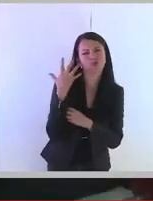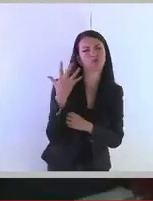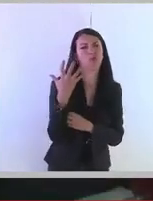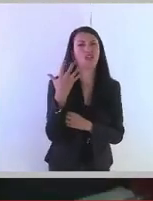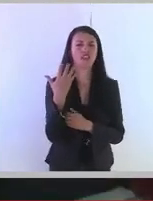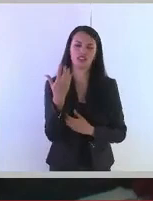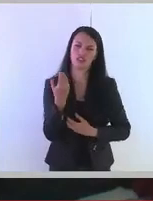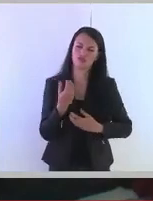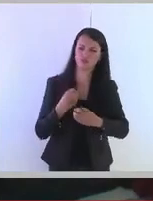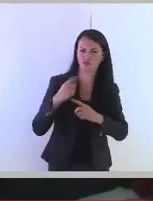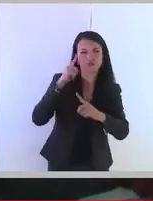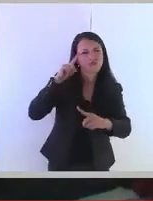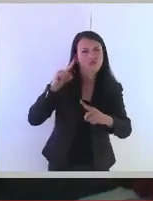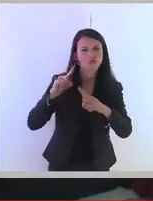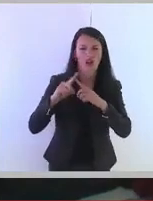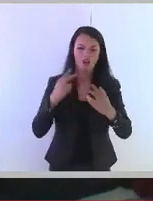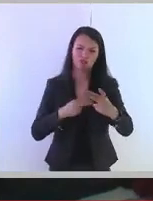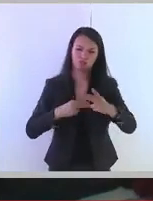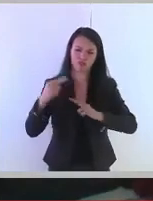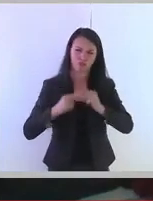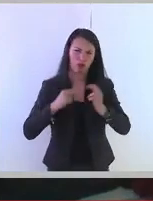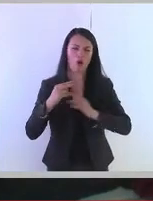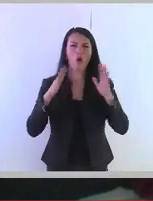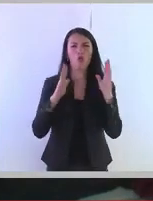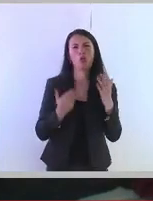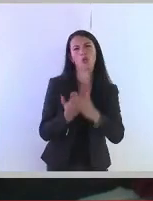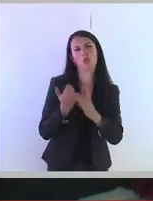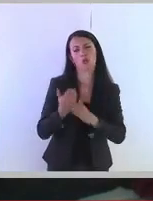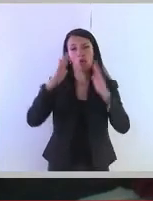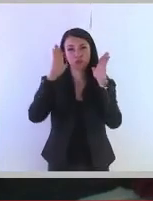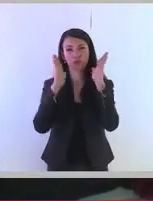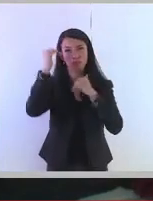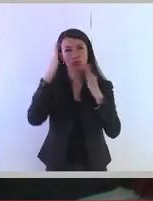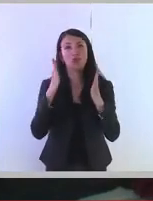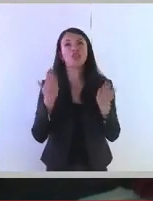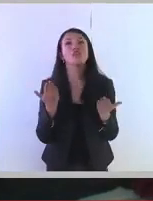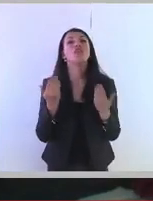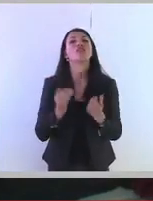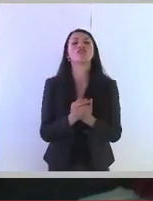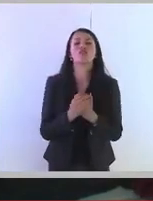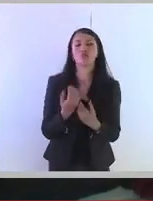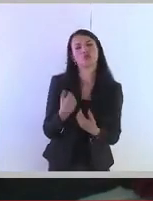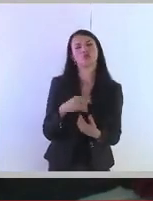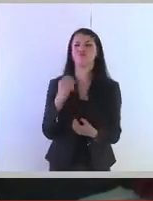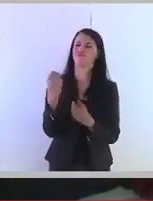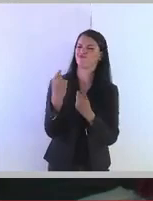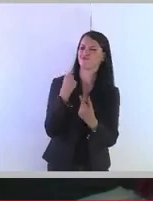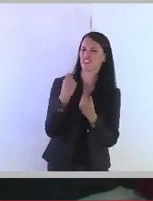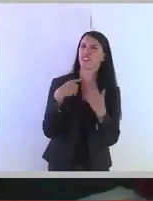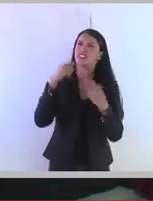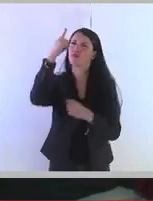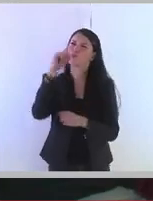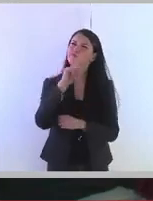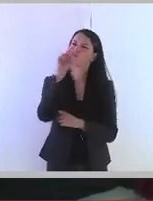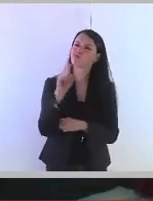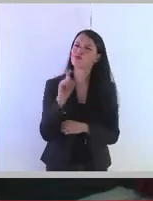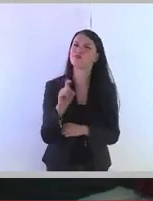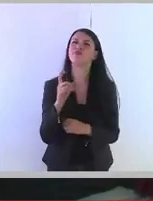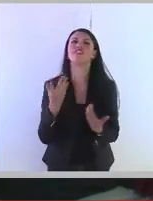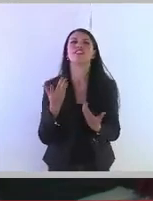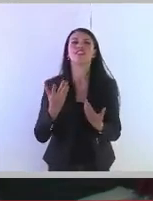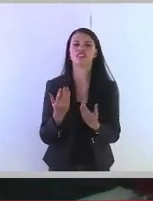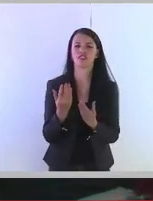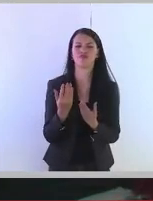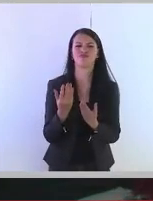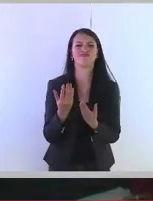de construir esos dos nuevos paradigmas. Y allí me surgen enormes preguntas sobre lo que implica